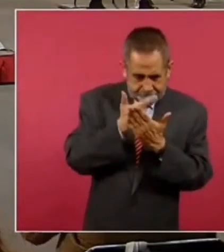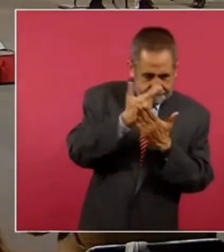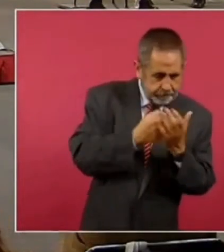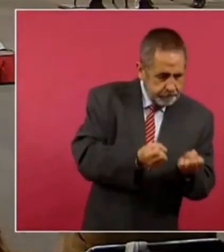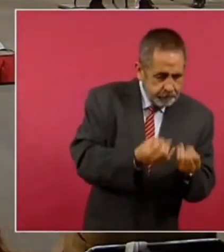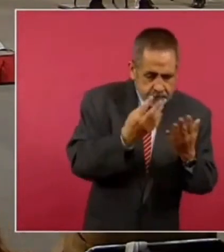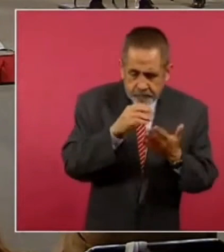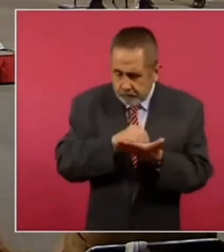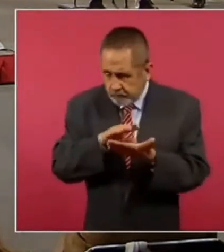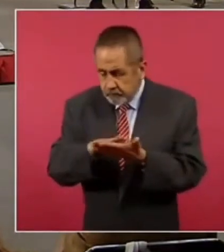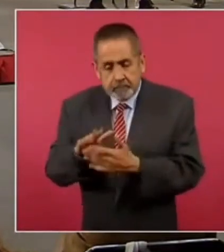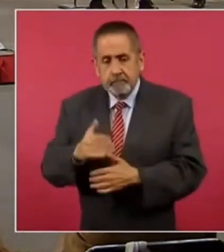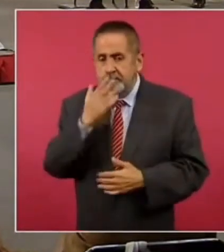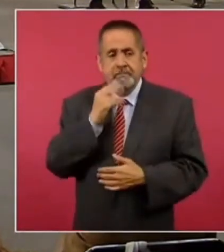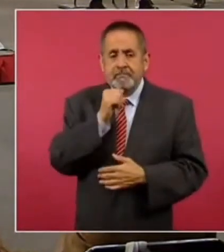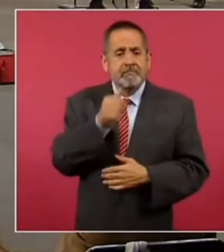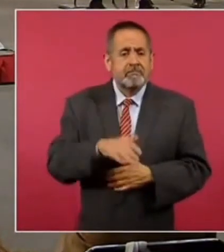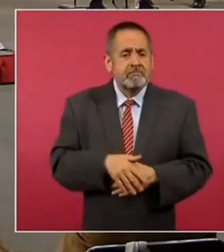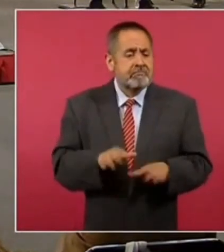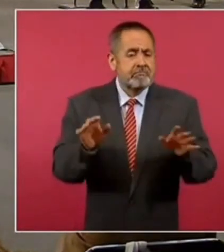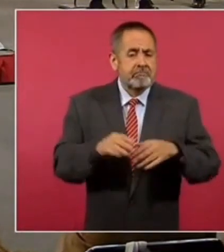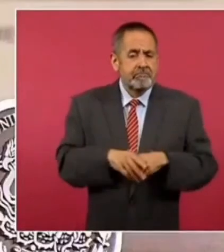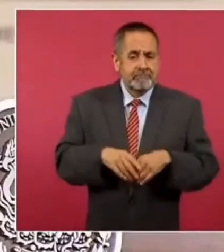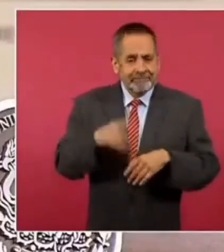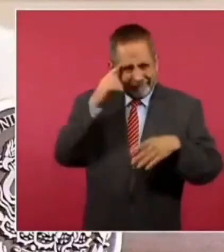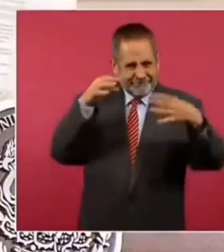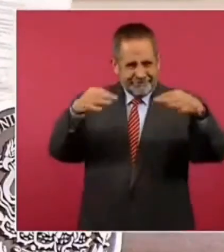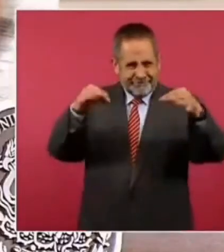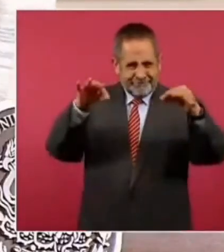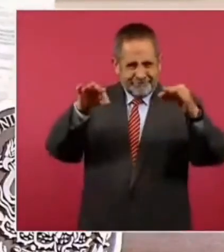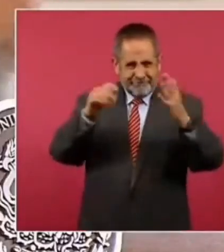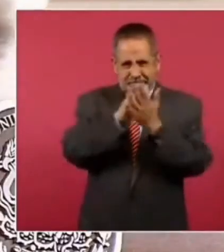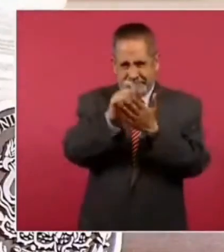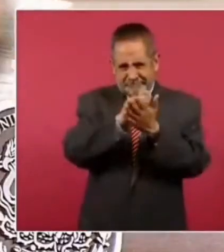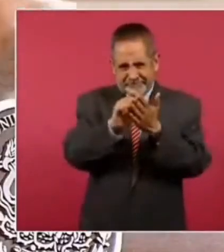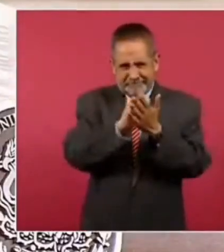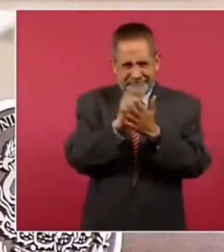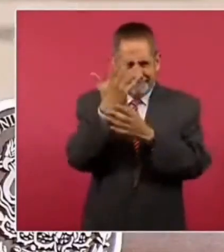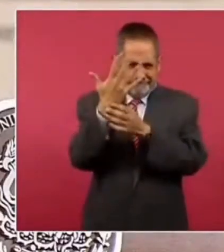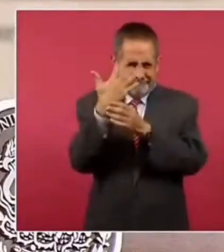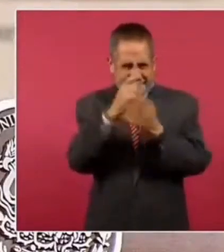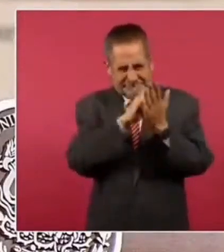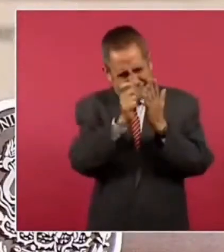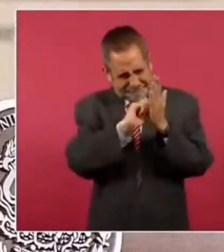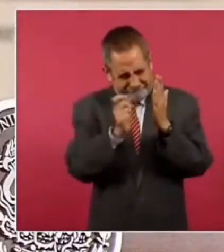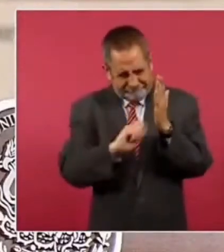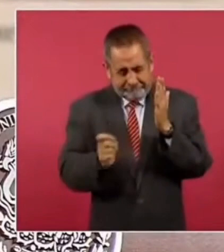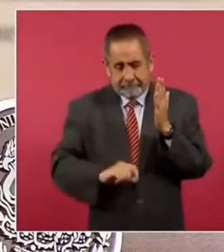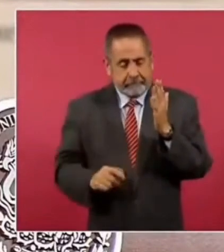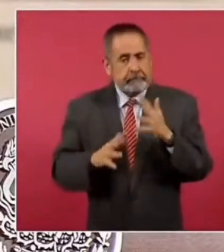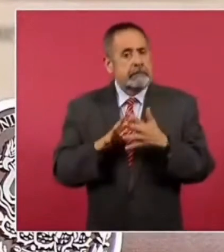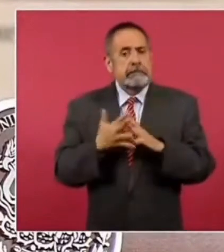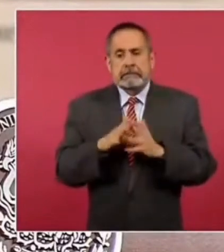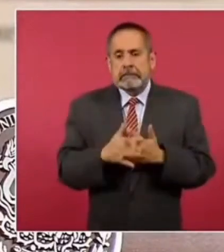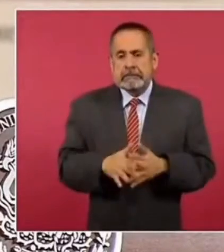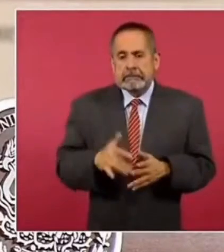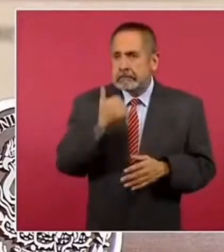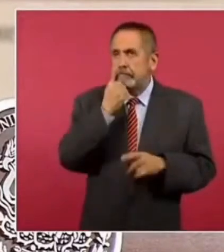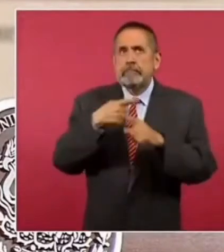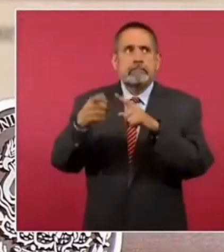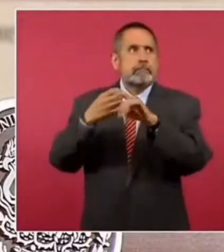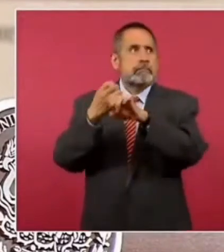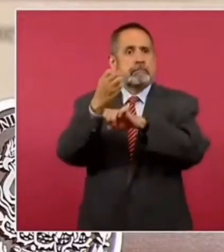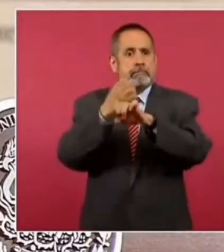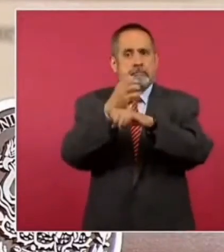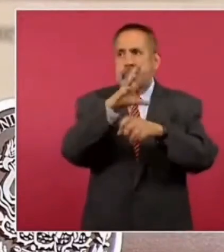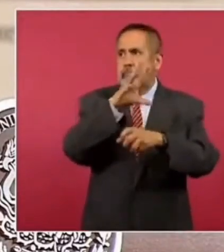que iban desde hojas de papel escritas y a mano en cada unidad, en cada hospital, en